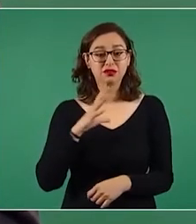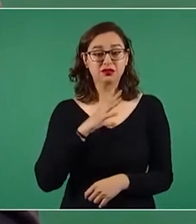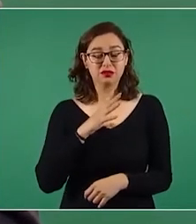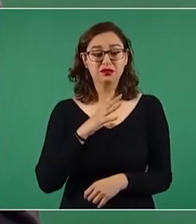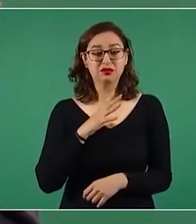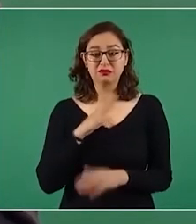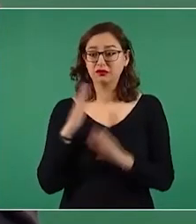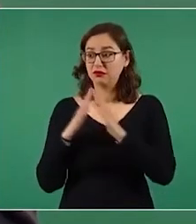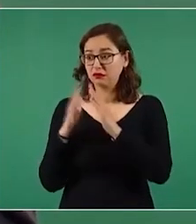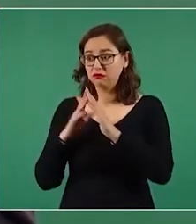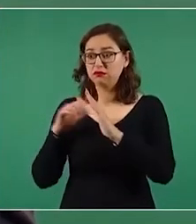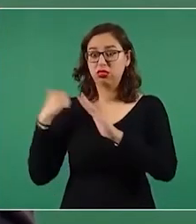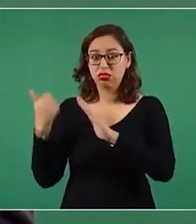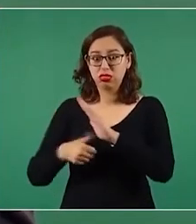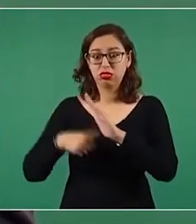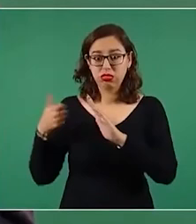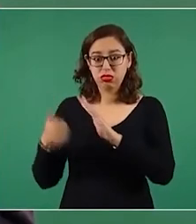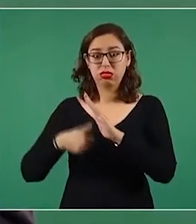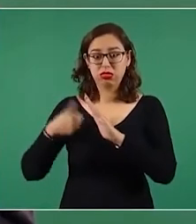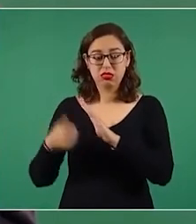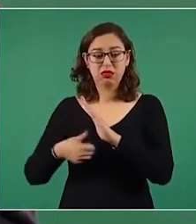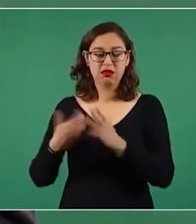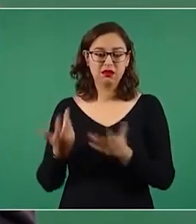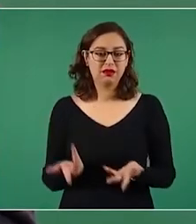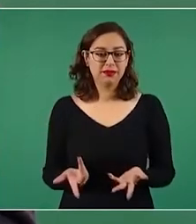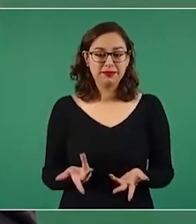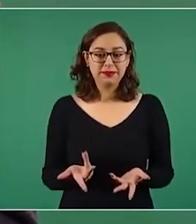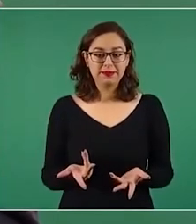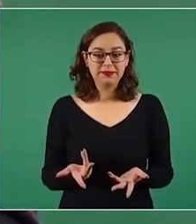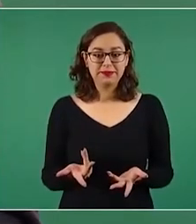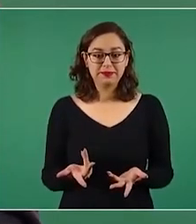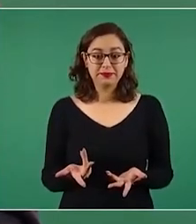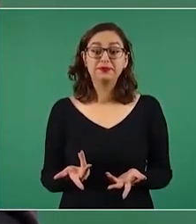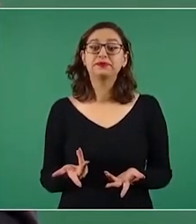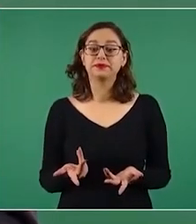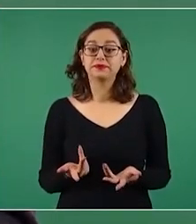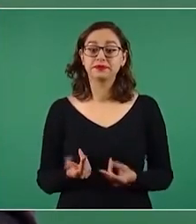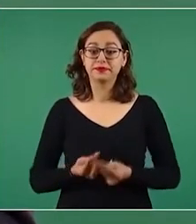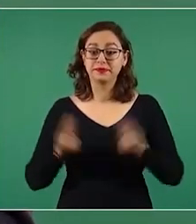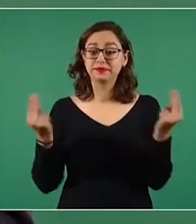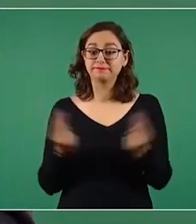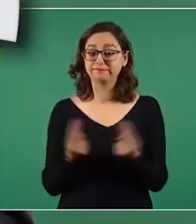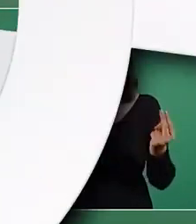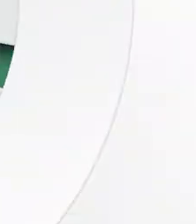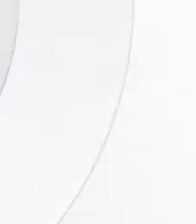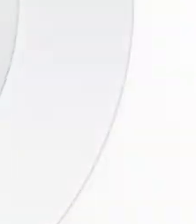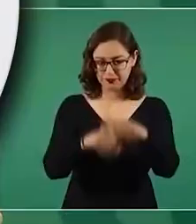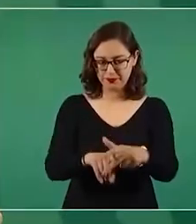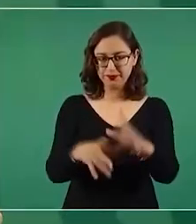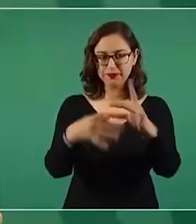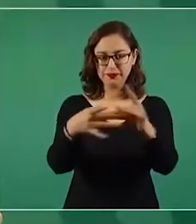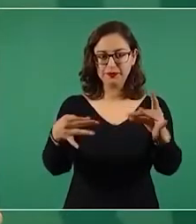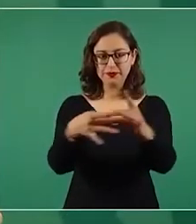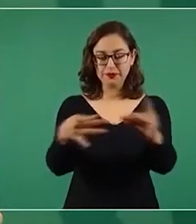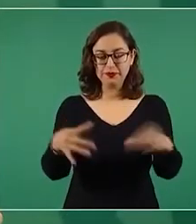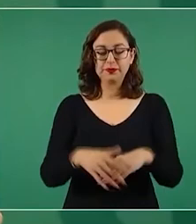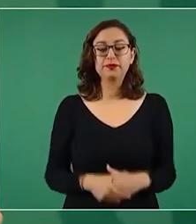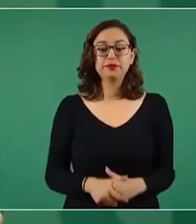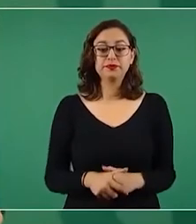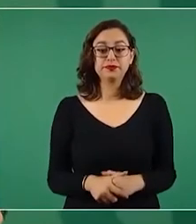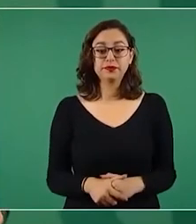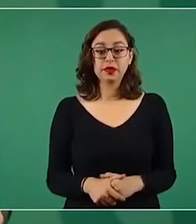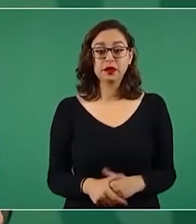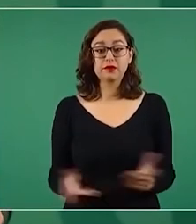por esta situación. Entonces, sí es necesario el regreso a clase. La prensa